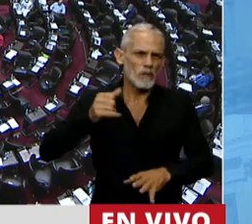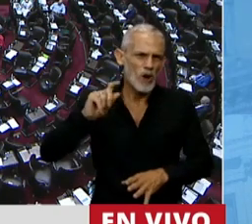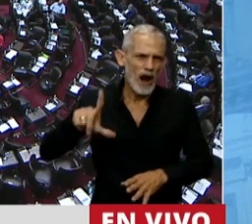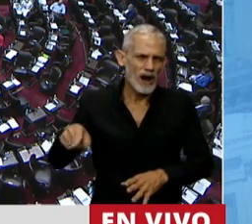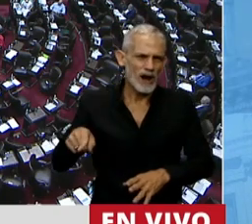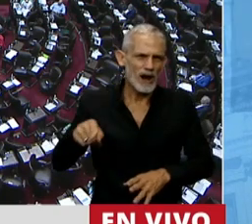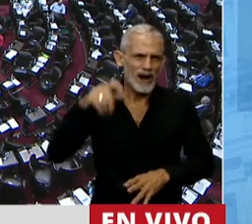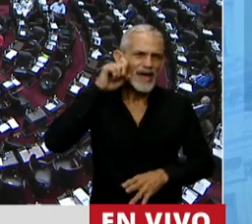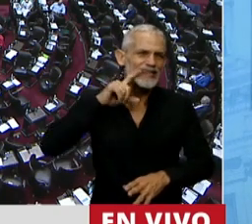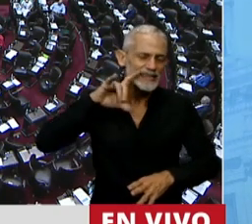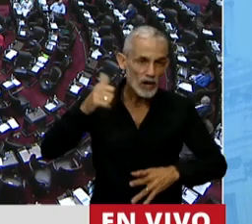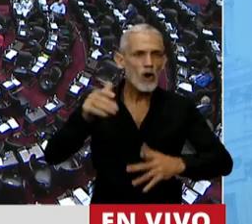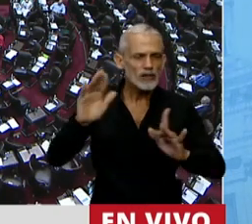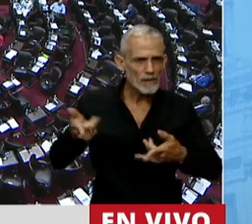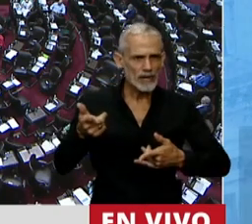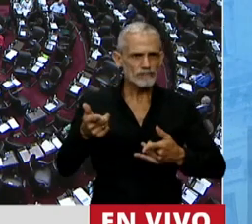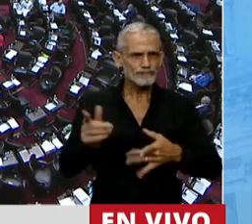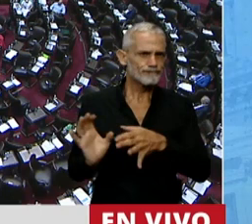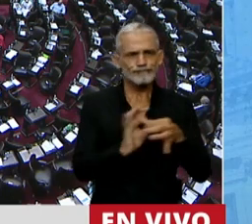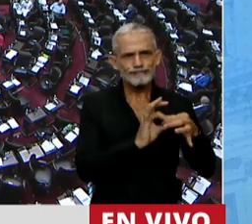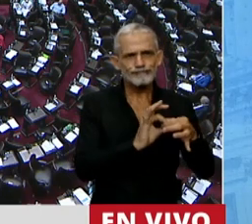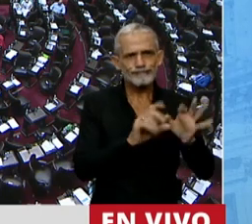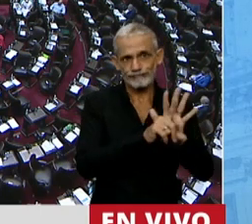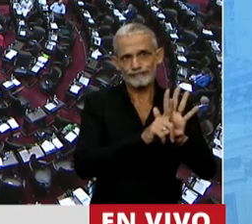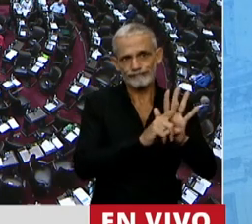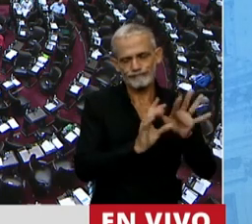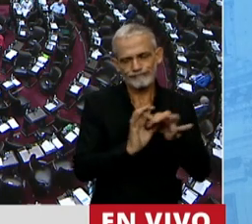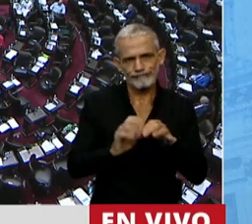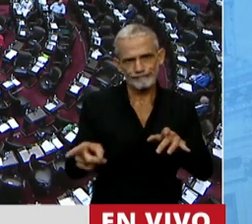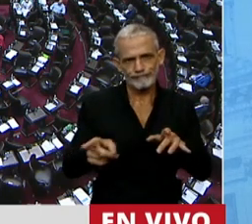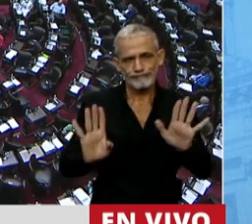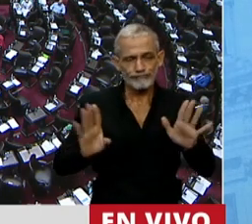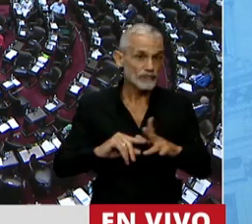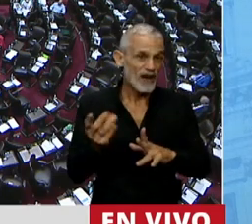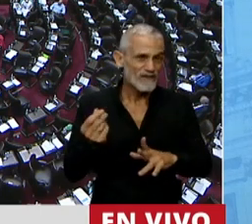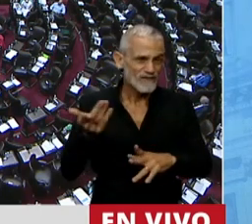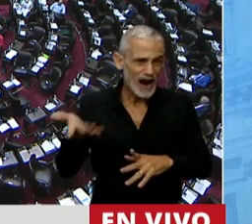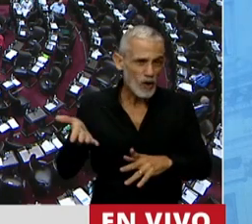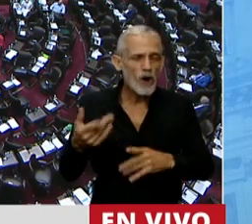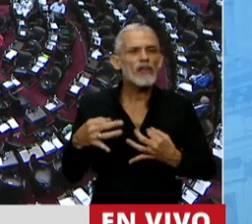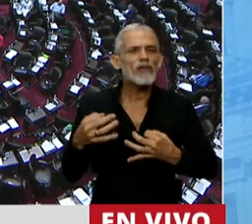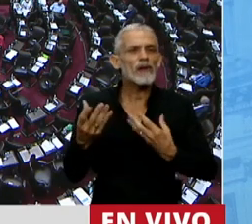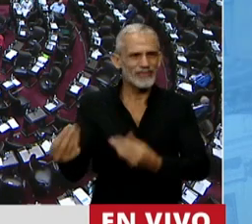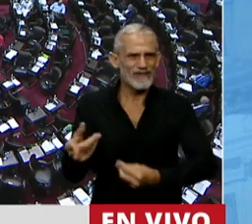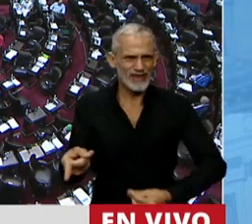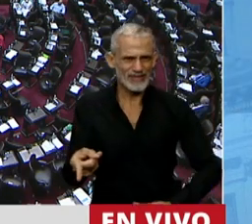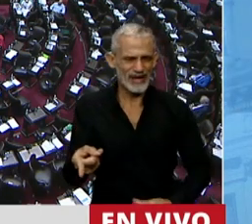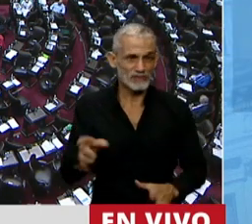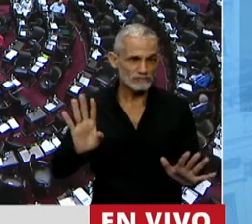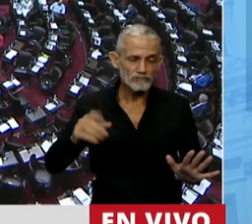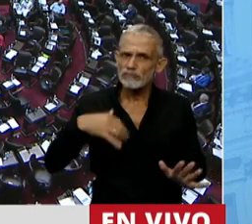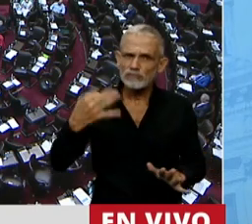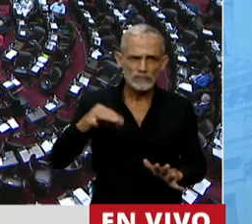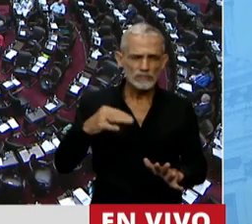surgir también todo fundamento jurídico. Este valor como un valor a defender, debiendo